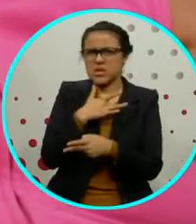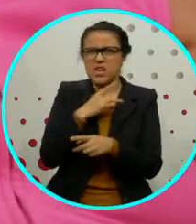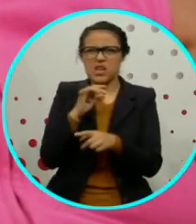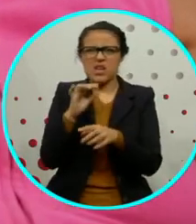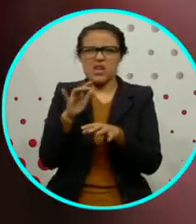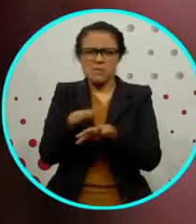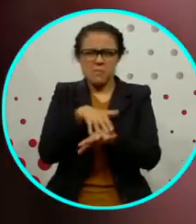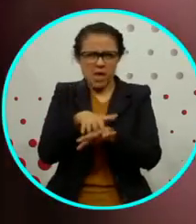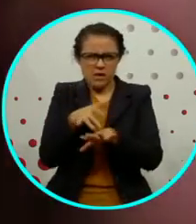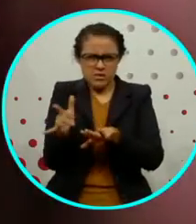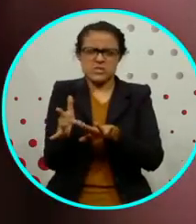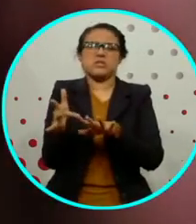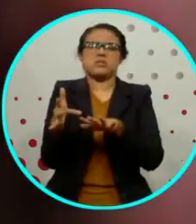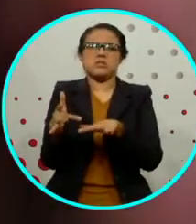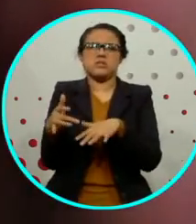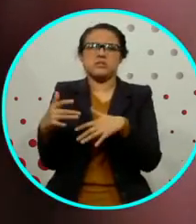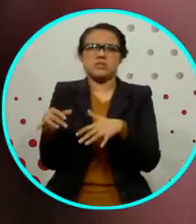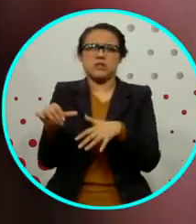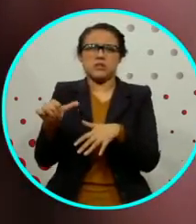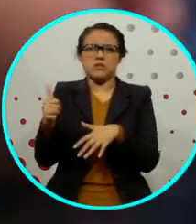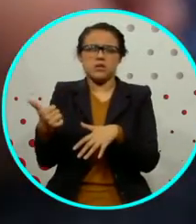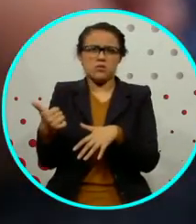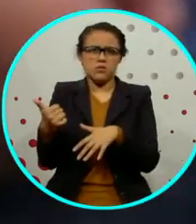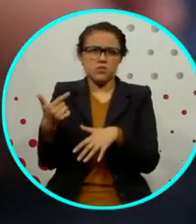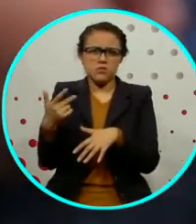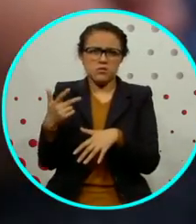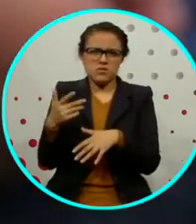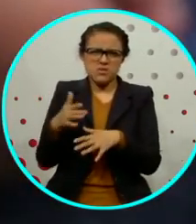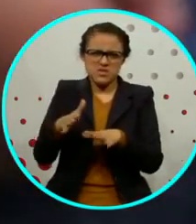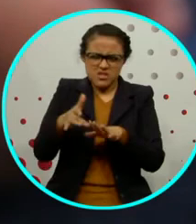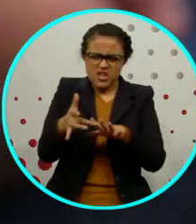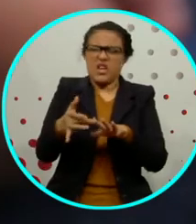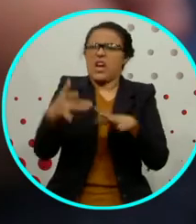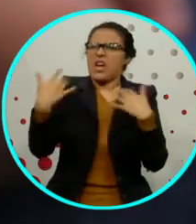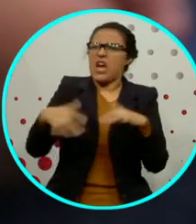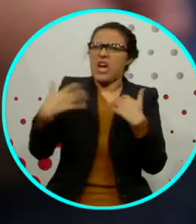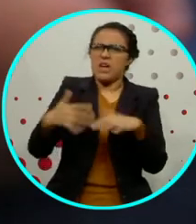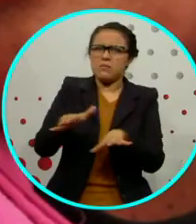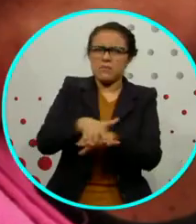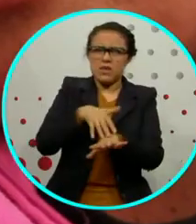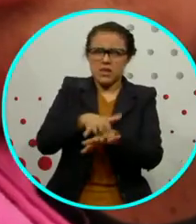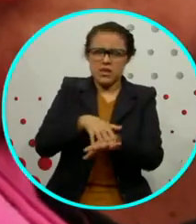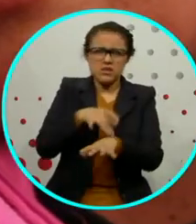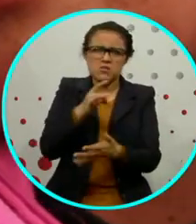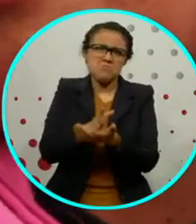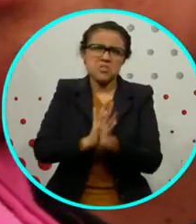picó en el pie y lo que hice fue con el otro pie empujarlo y taparme.